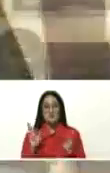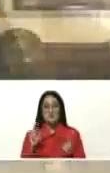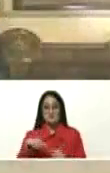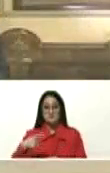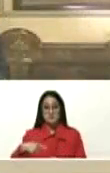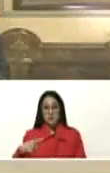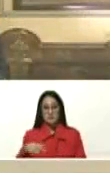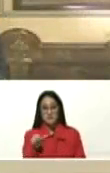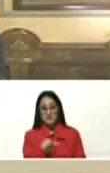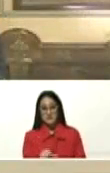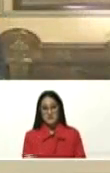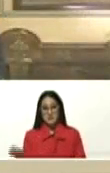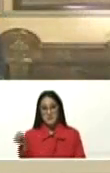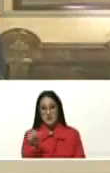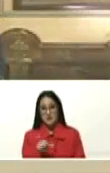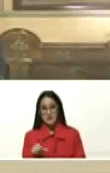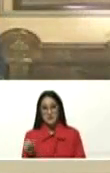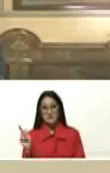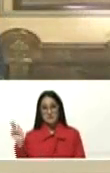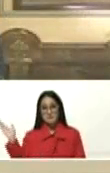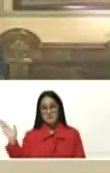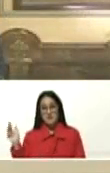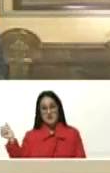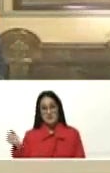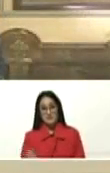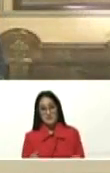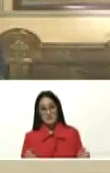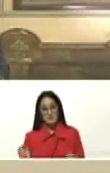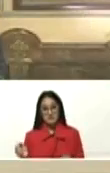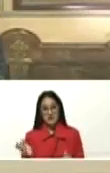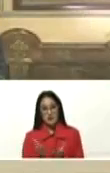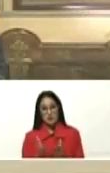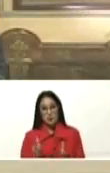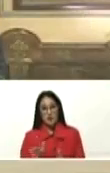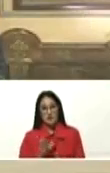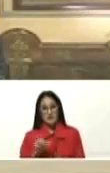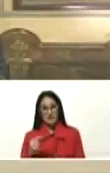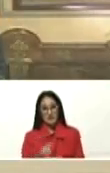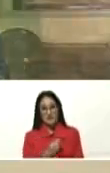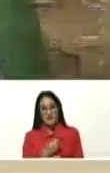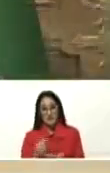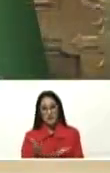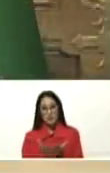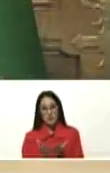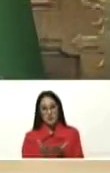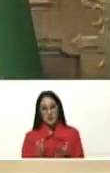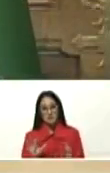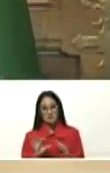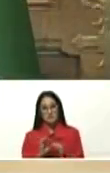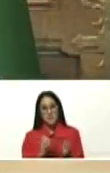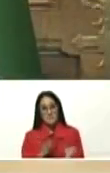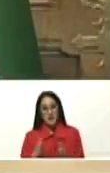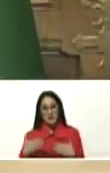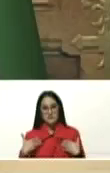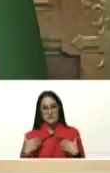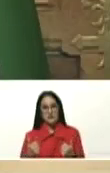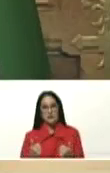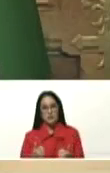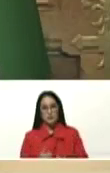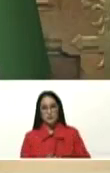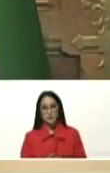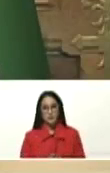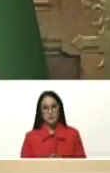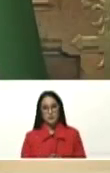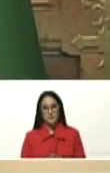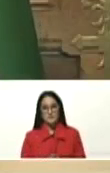próximas semanas vengan los estudiantes de Guinea-Bissau a estudiar y a juntar los planes de salud